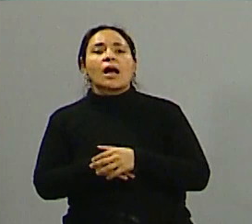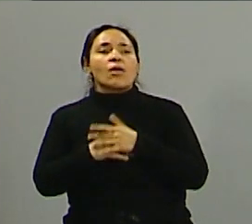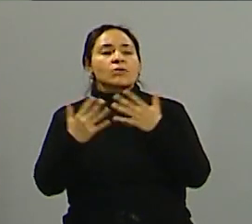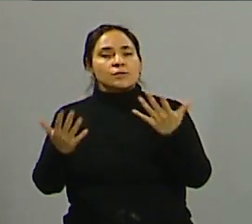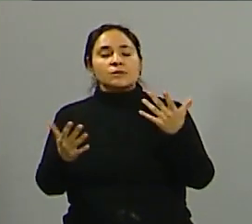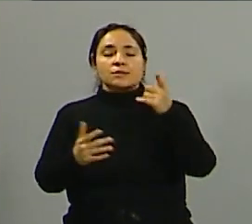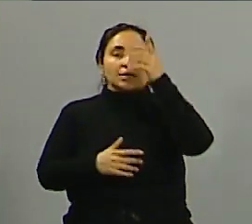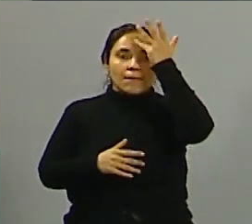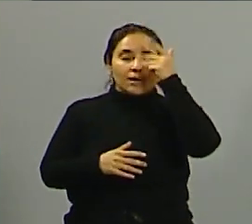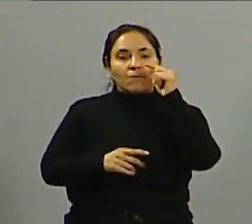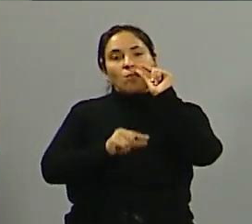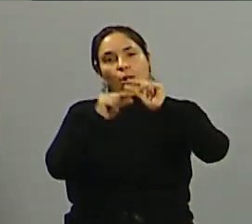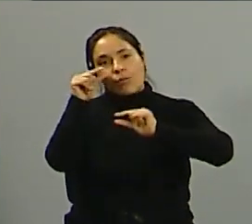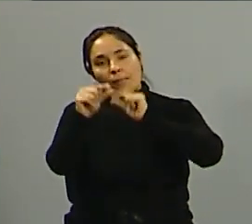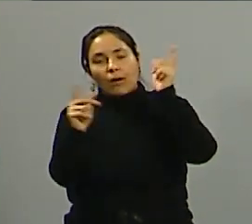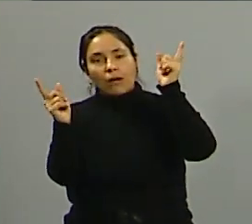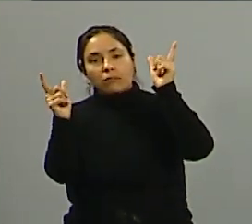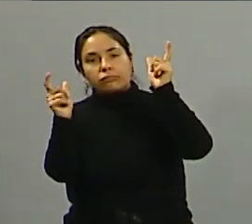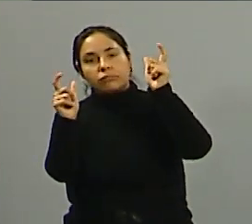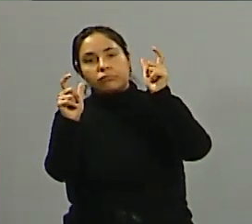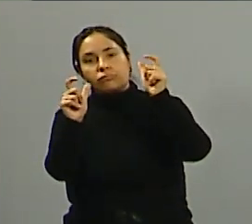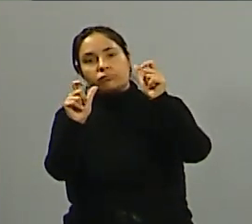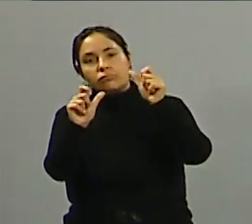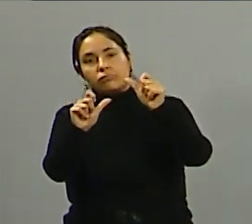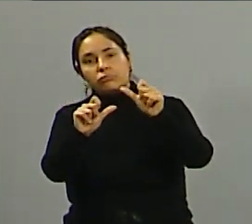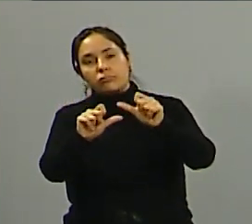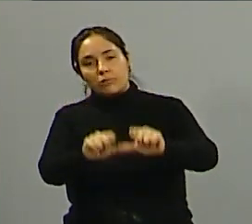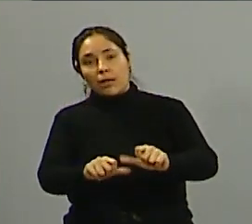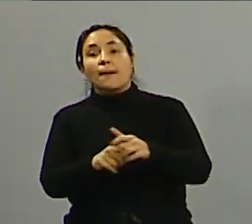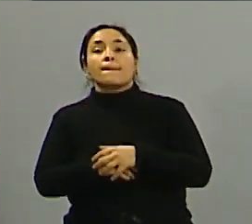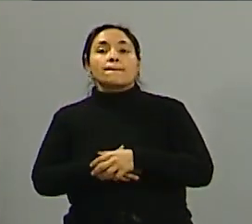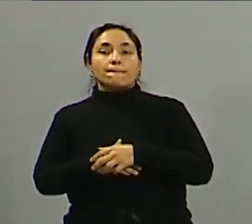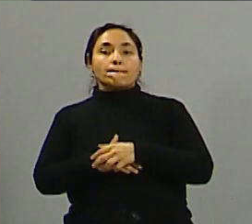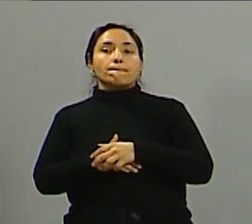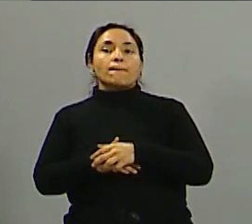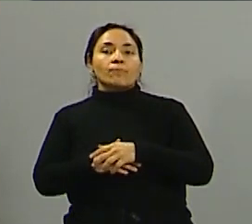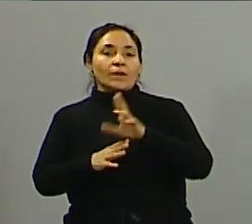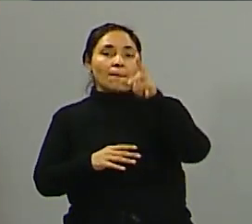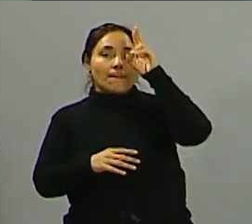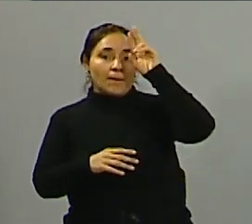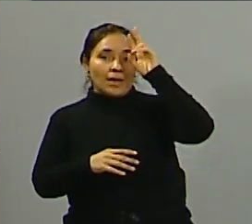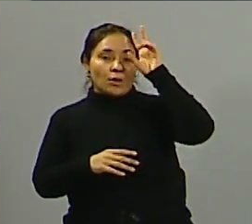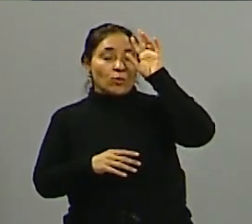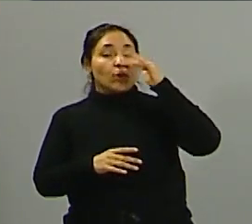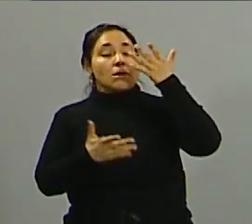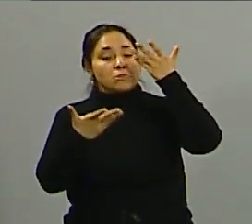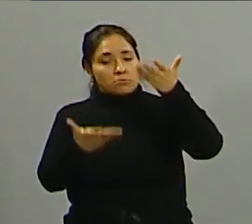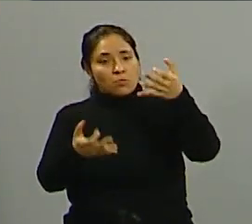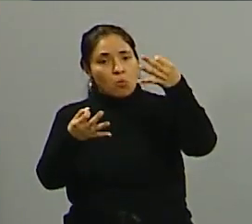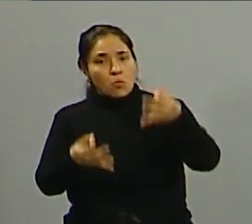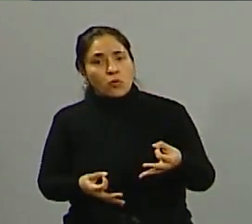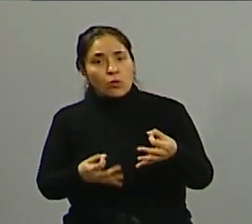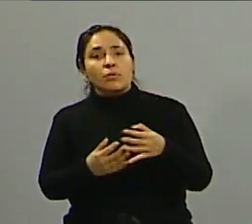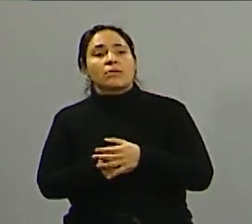Entonces ahí empieza a declinar esa figura un poco, que inicialmente en Perú es bien recibido, empieza,